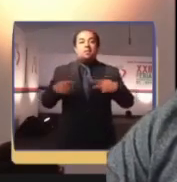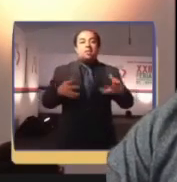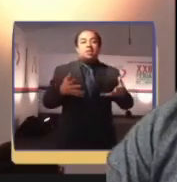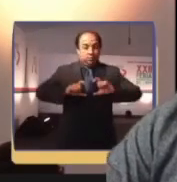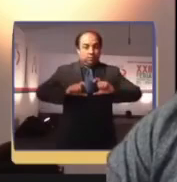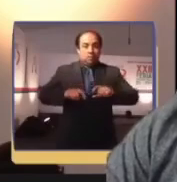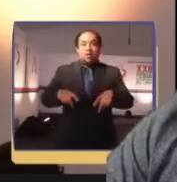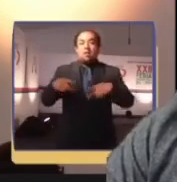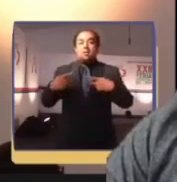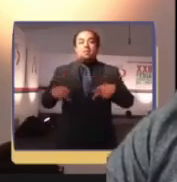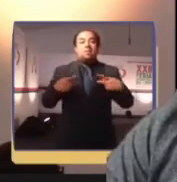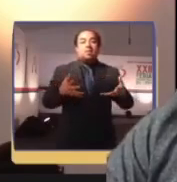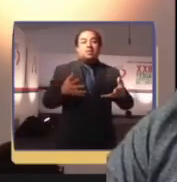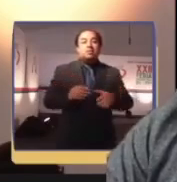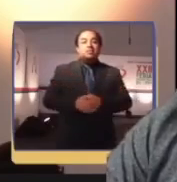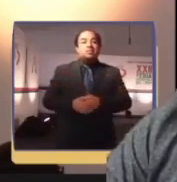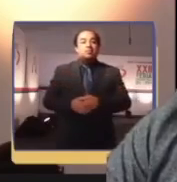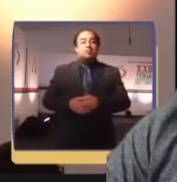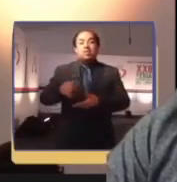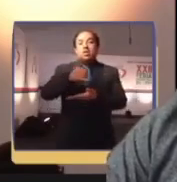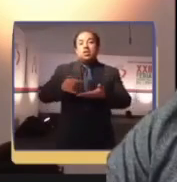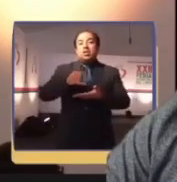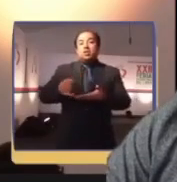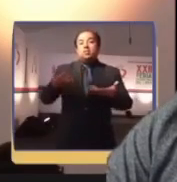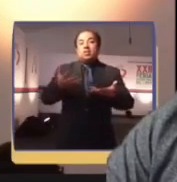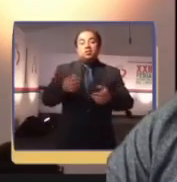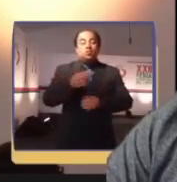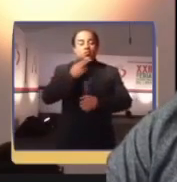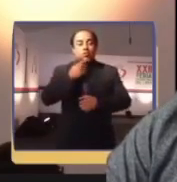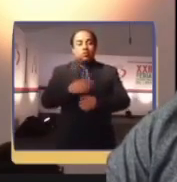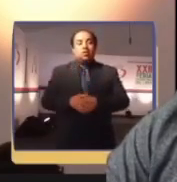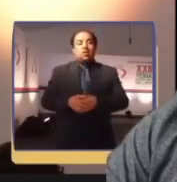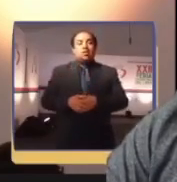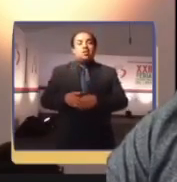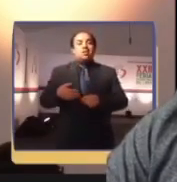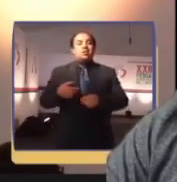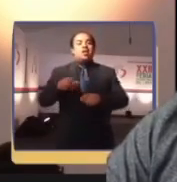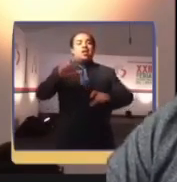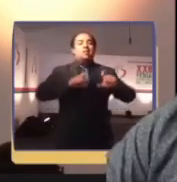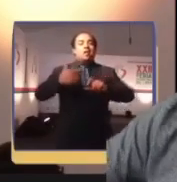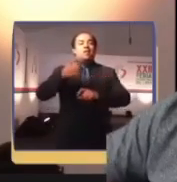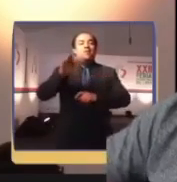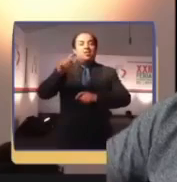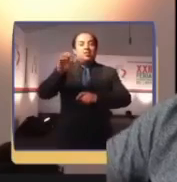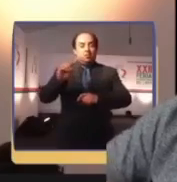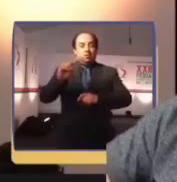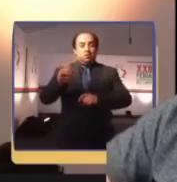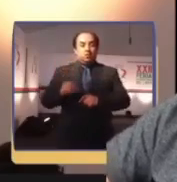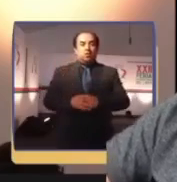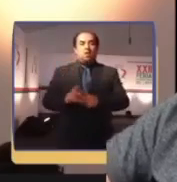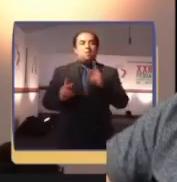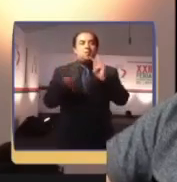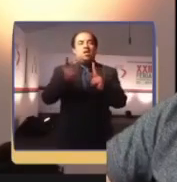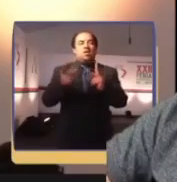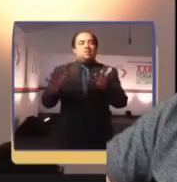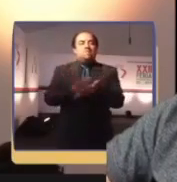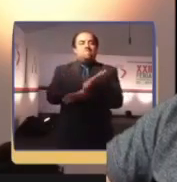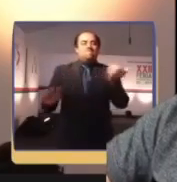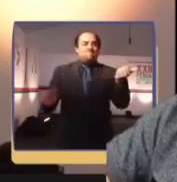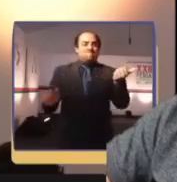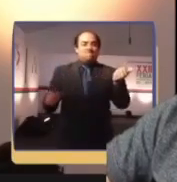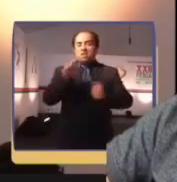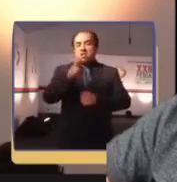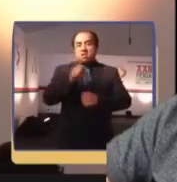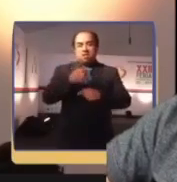sosivil para la producción civil para la producción agrícola y el chiste de glifosato es que destruyen la hierba excepto y